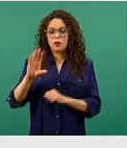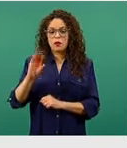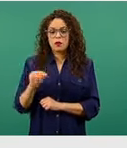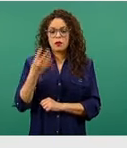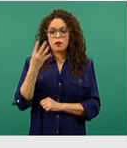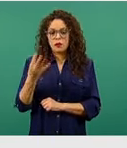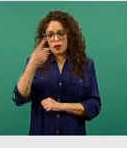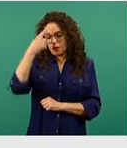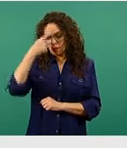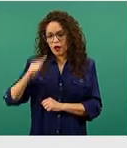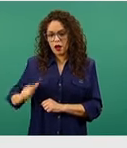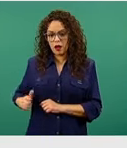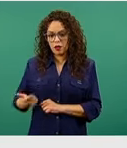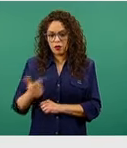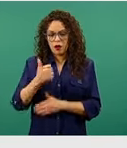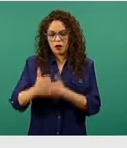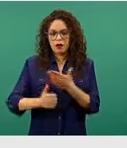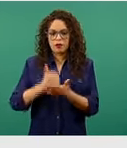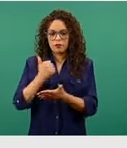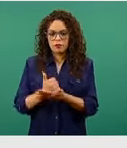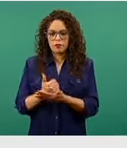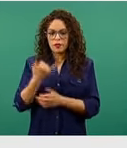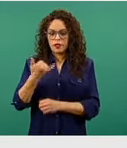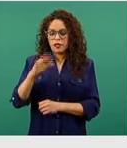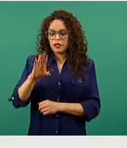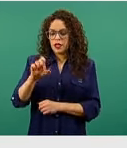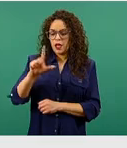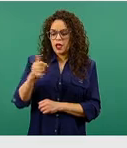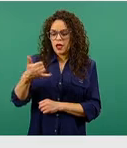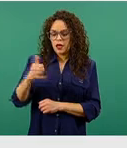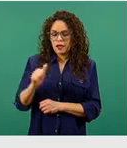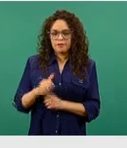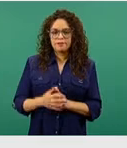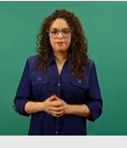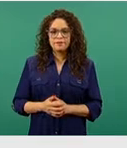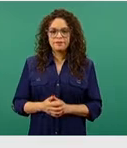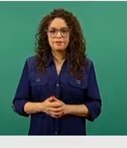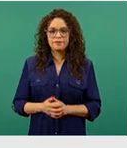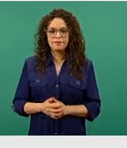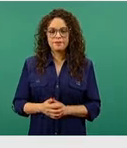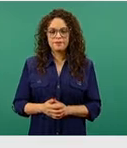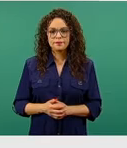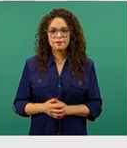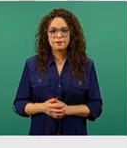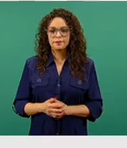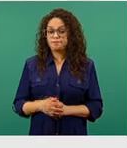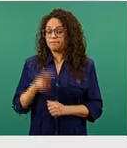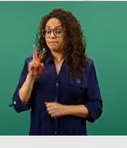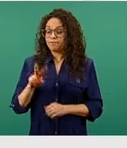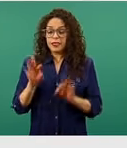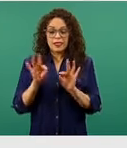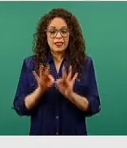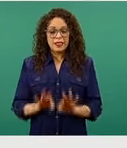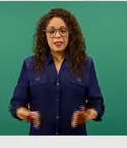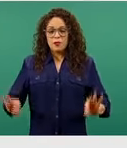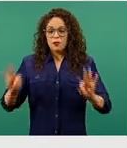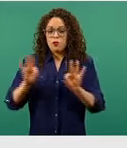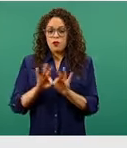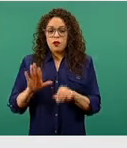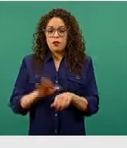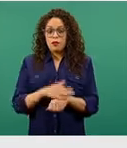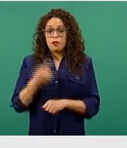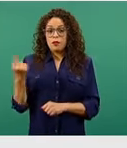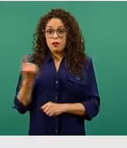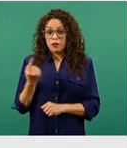58,994 para Guanajuato Capital y Celaya. La siguiente, por favor. Esto es muy importante porque realmente nos